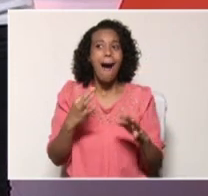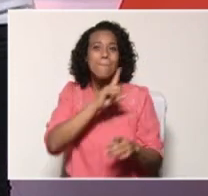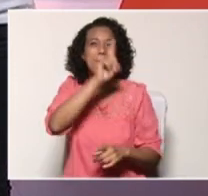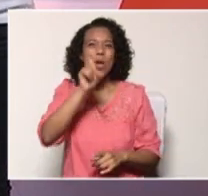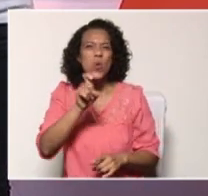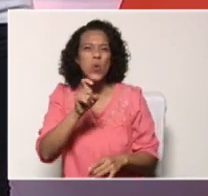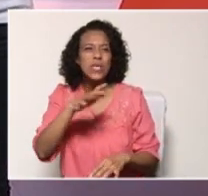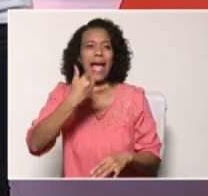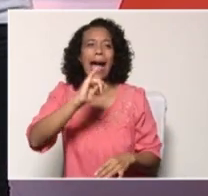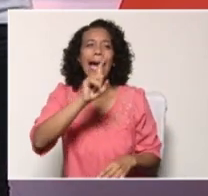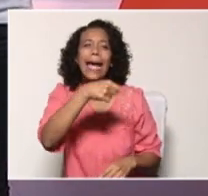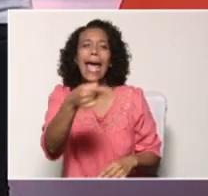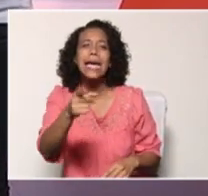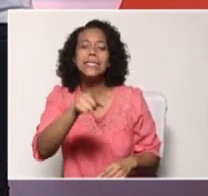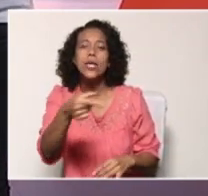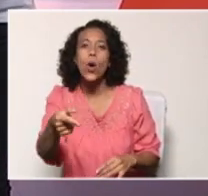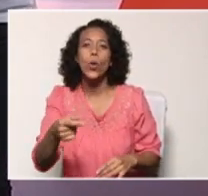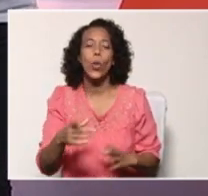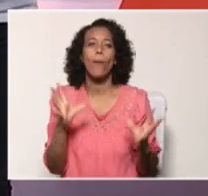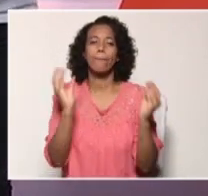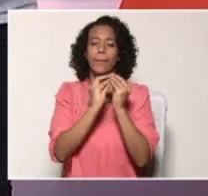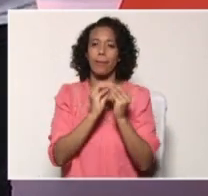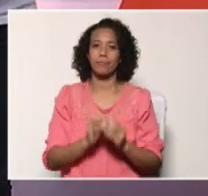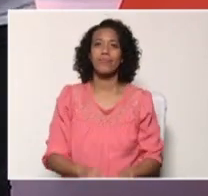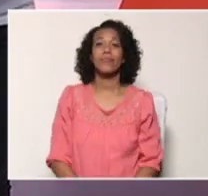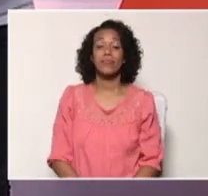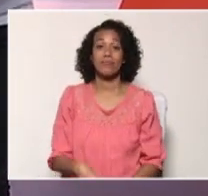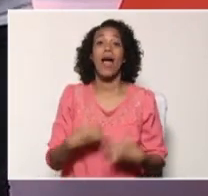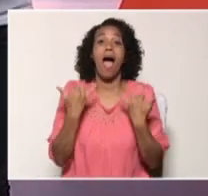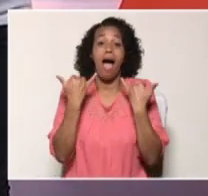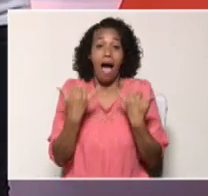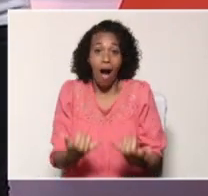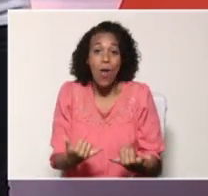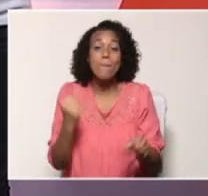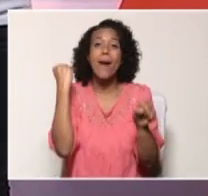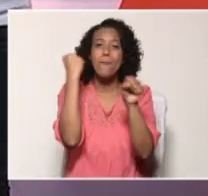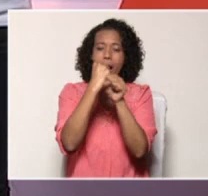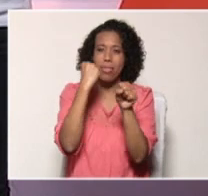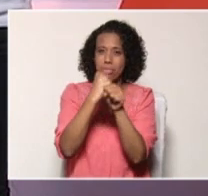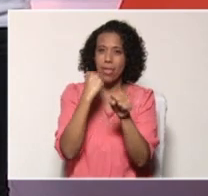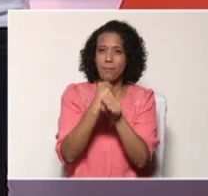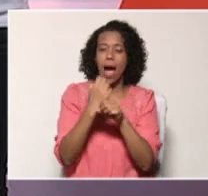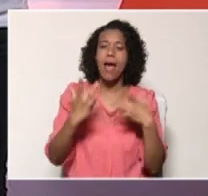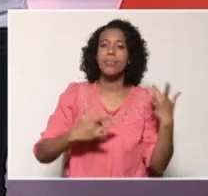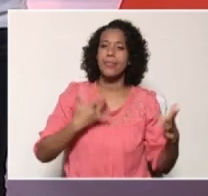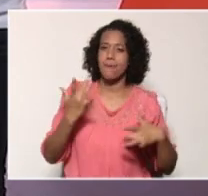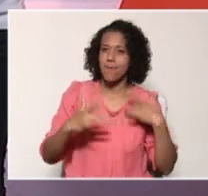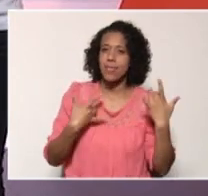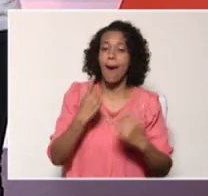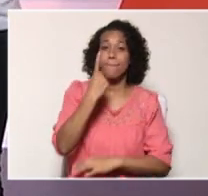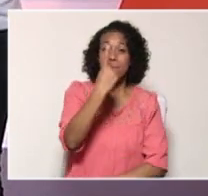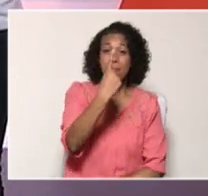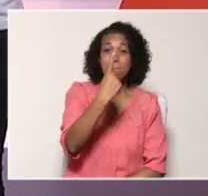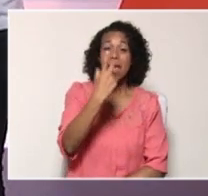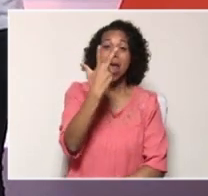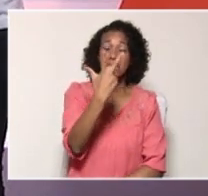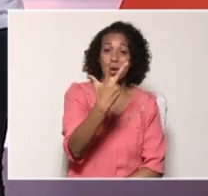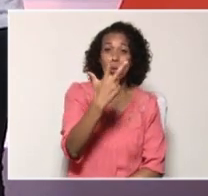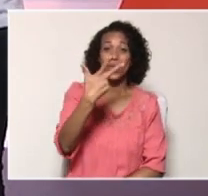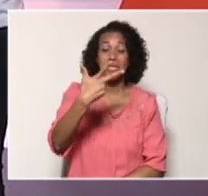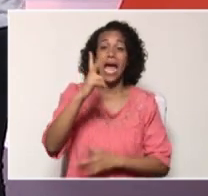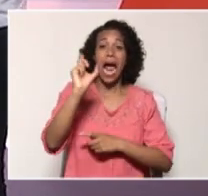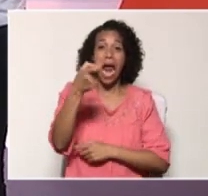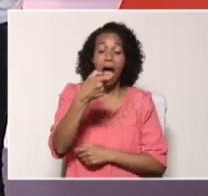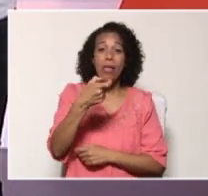adivinanzas. Te invitamos a que los crees. Entonces vamos en este momento a trabajar con las actividades para primero, segundo